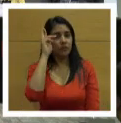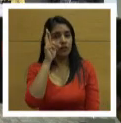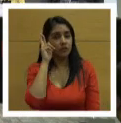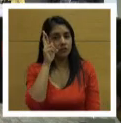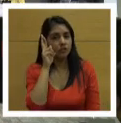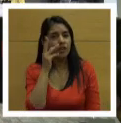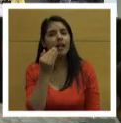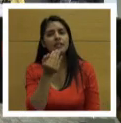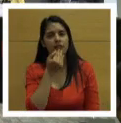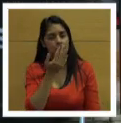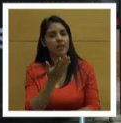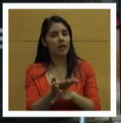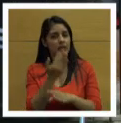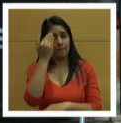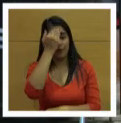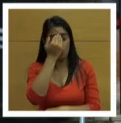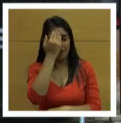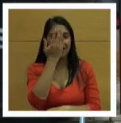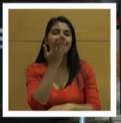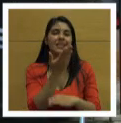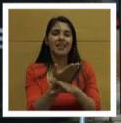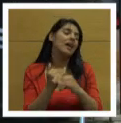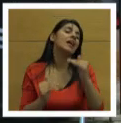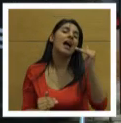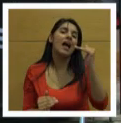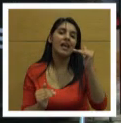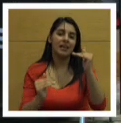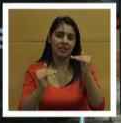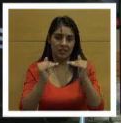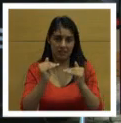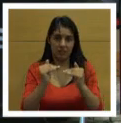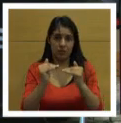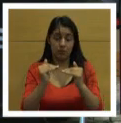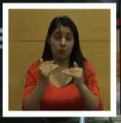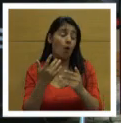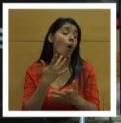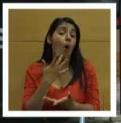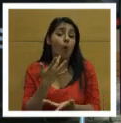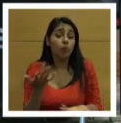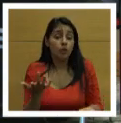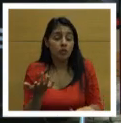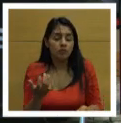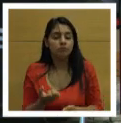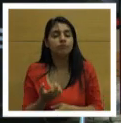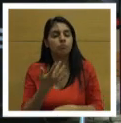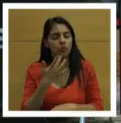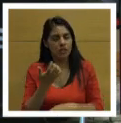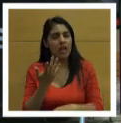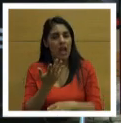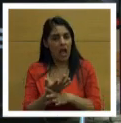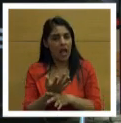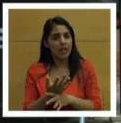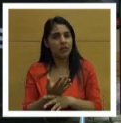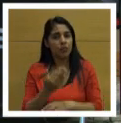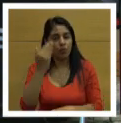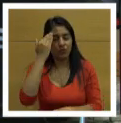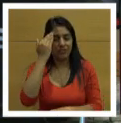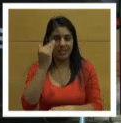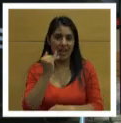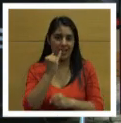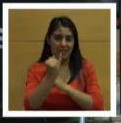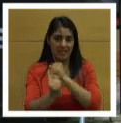también que preocuparnos de los equilibrios, porque ciertamente que exista un Día Internacional de la Mujer, porque